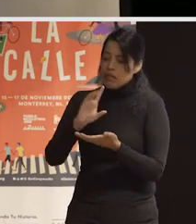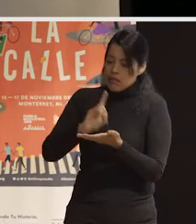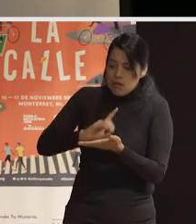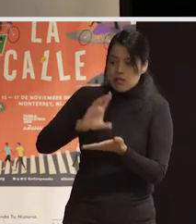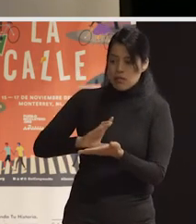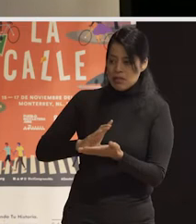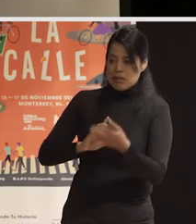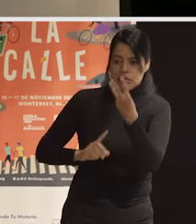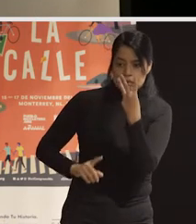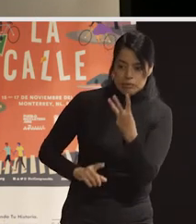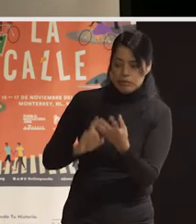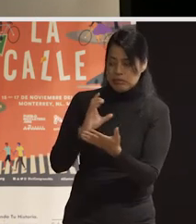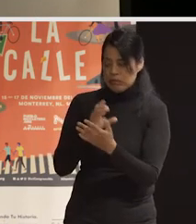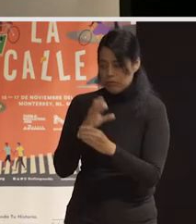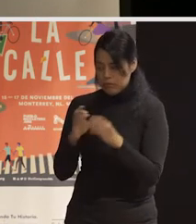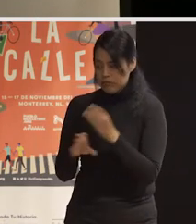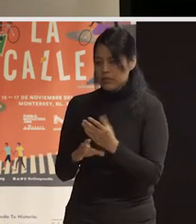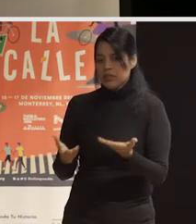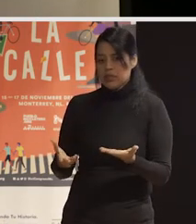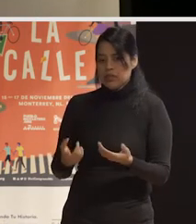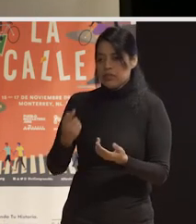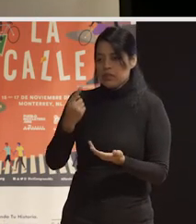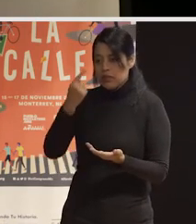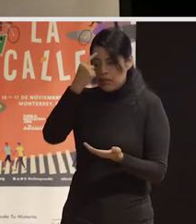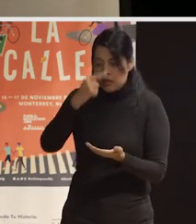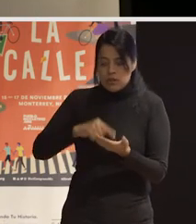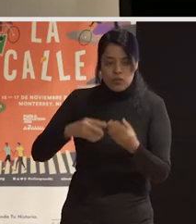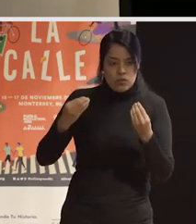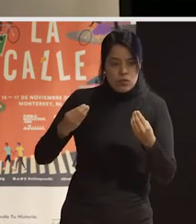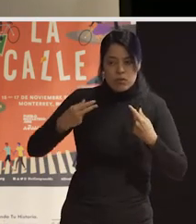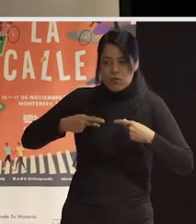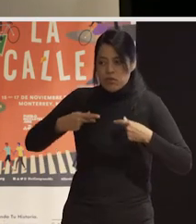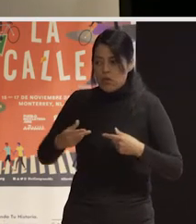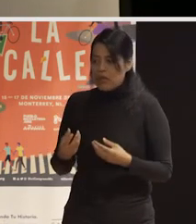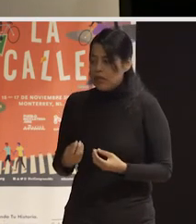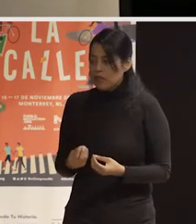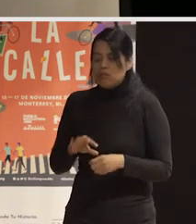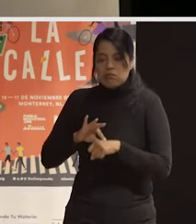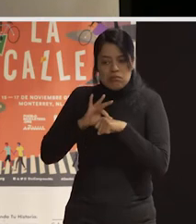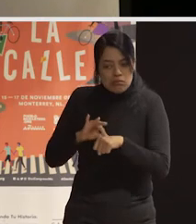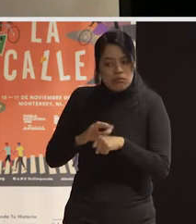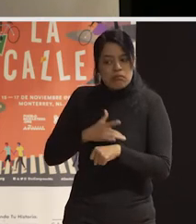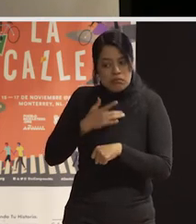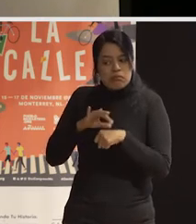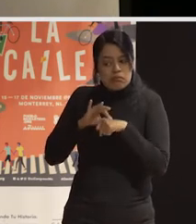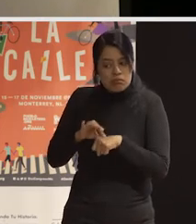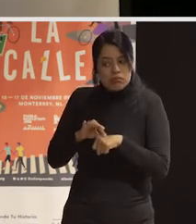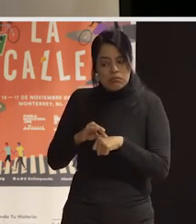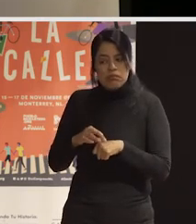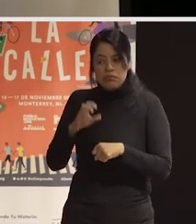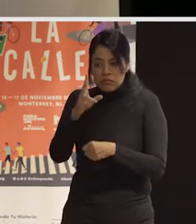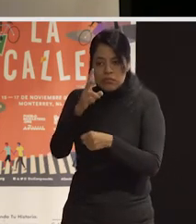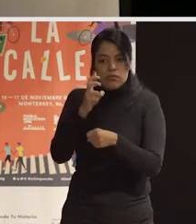entonces este y creo que muchas muchas personas podemos vivir ese tipo de situaciones entonces pues la